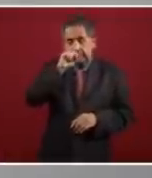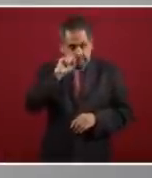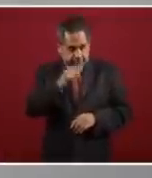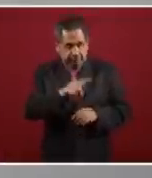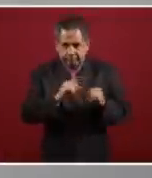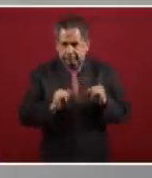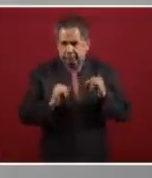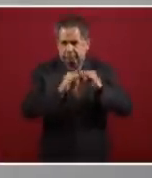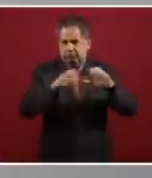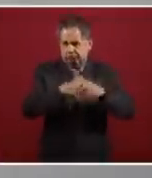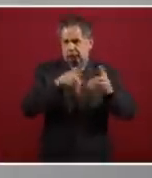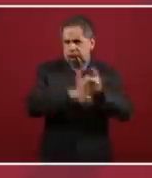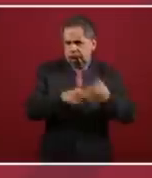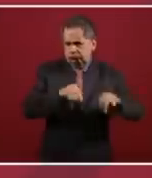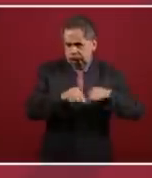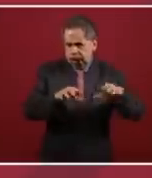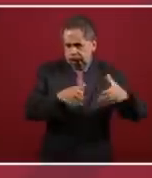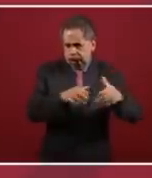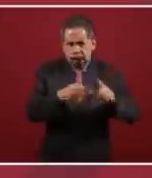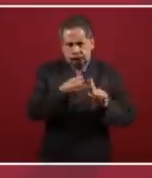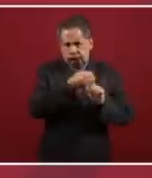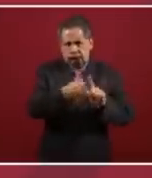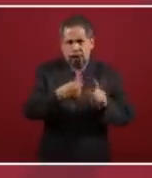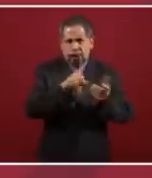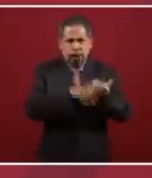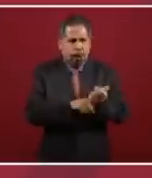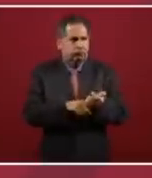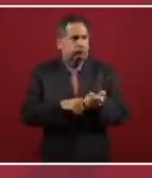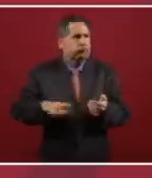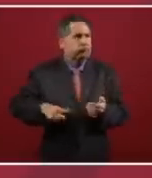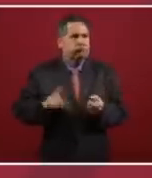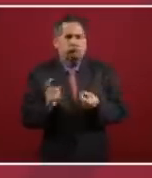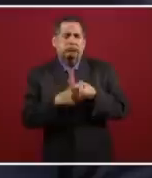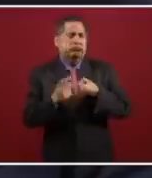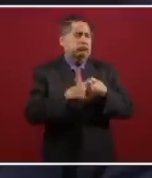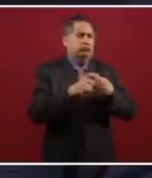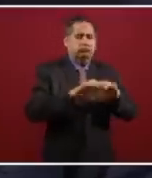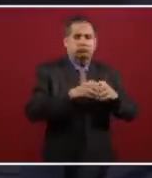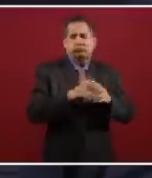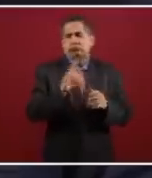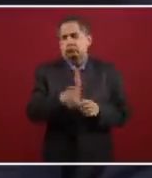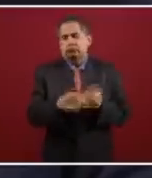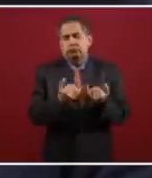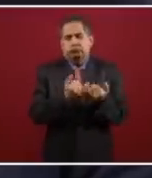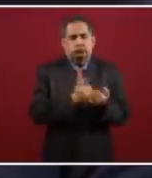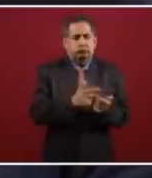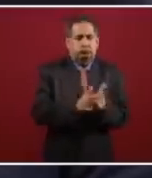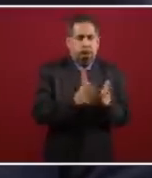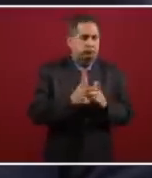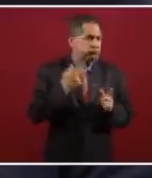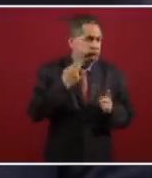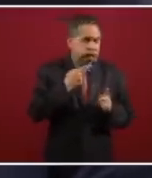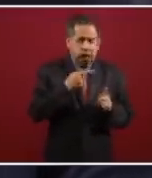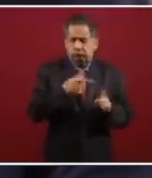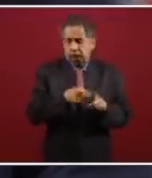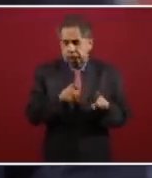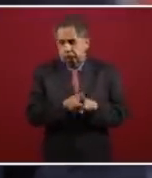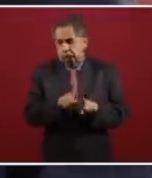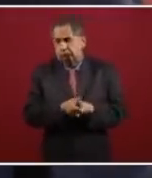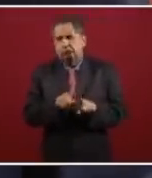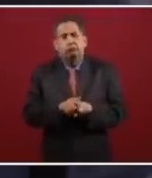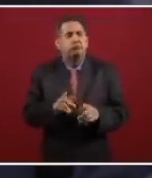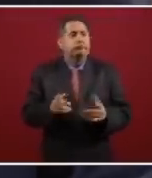instituciones, son organismos de interés público, como los partidos, como